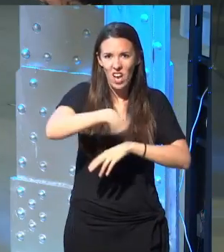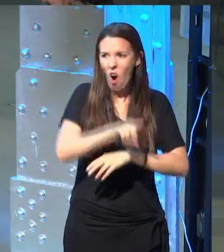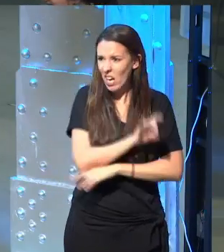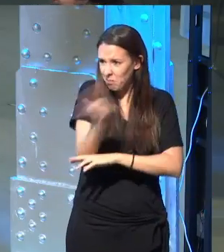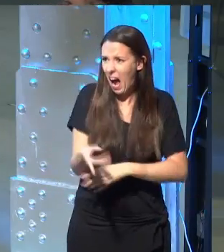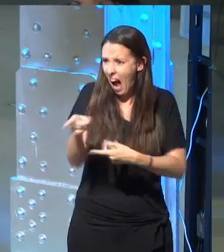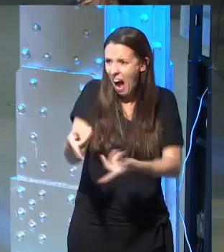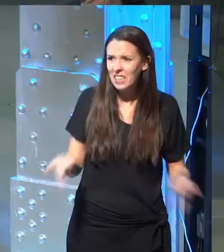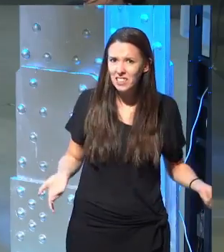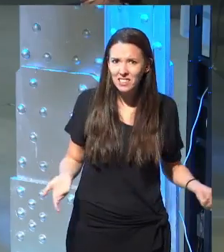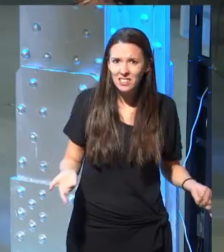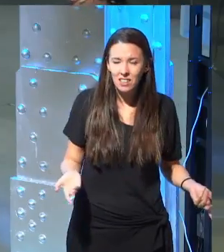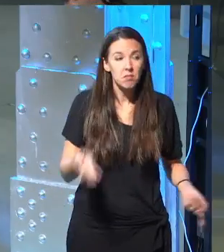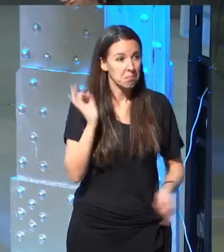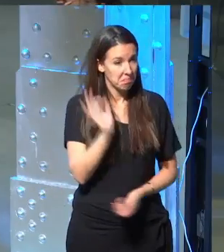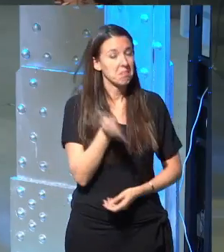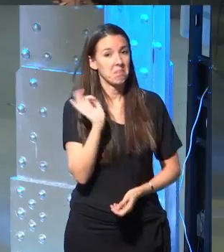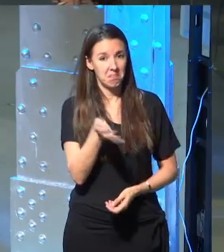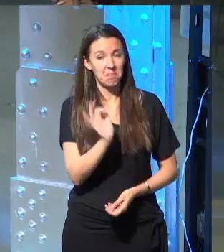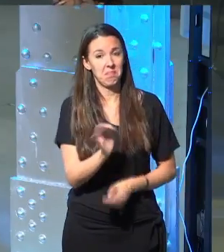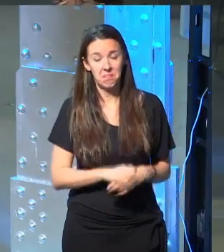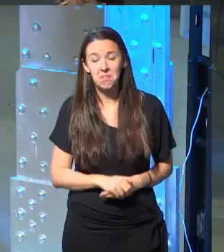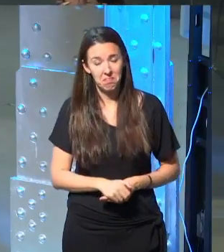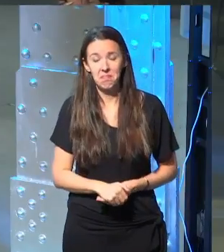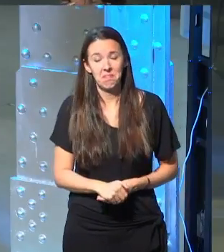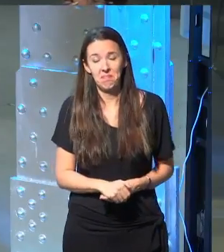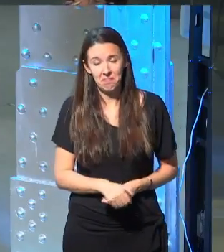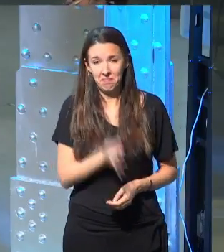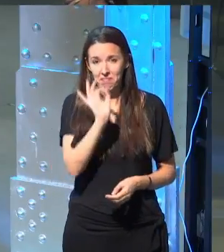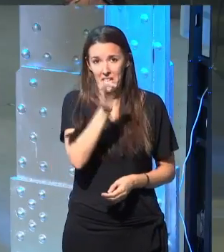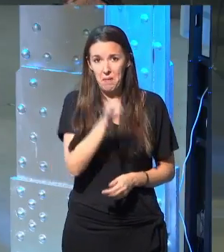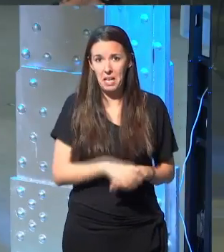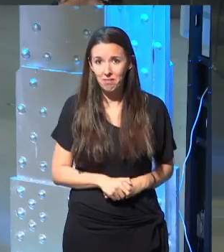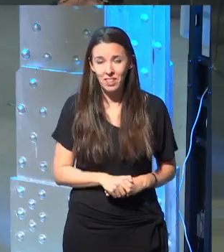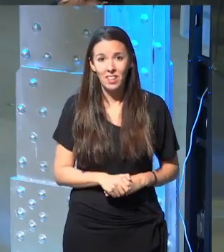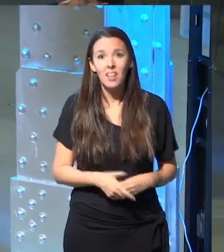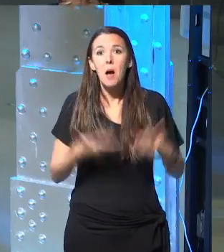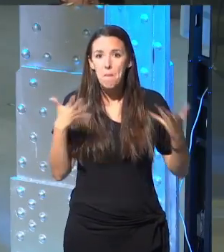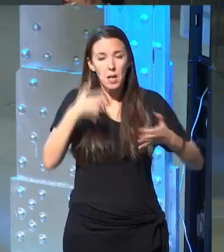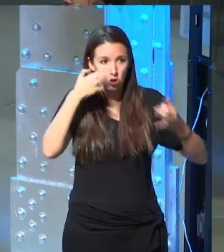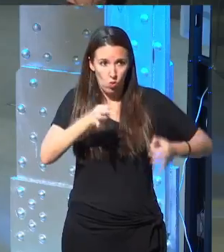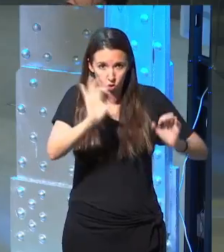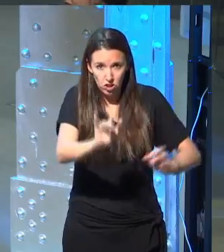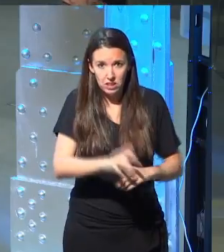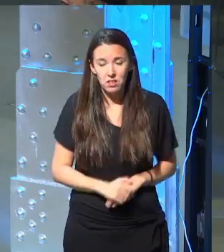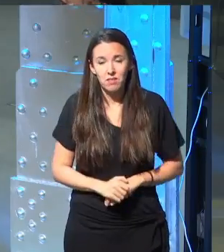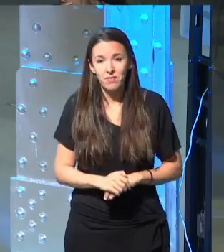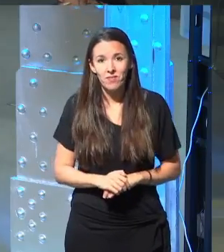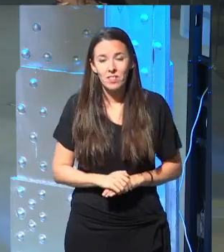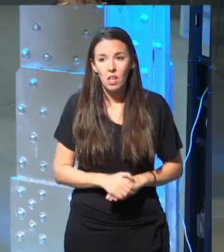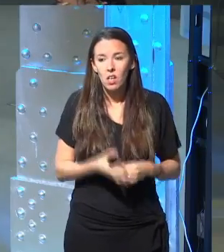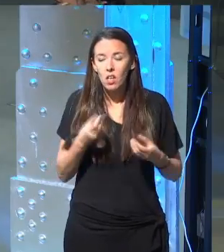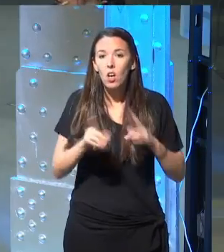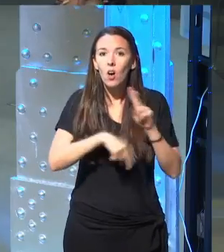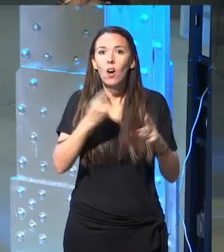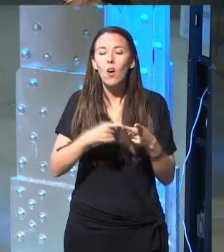tú. Sí, la verdad es que sí. Creo que es cierto, ¿no? No he pensado así. Pero seguro que sí. Sí. Bueno,